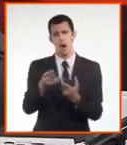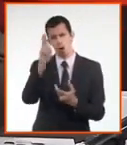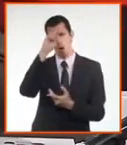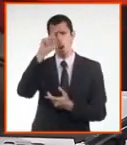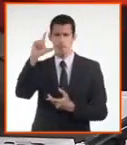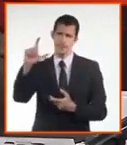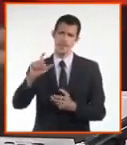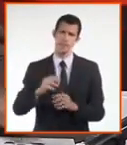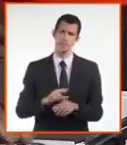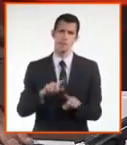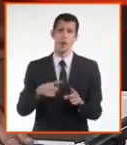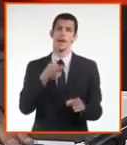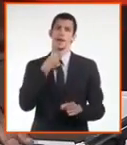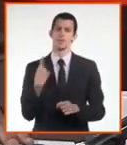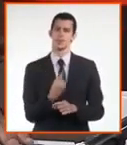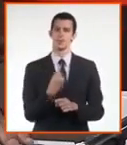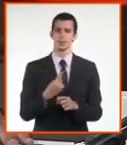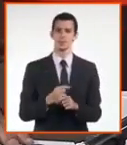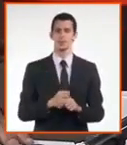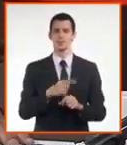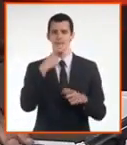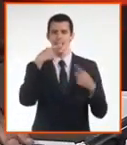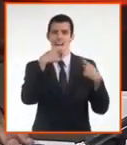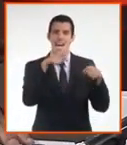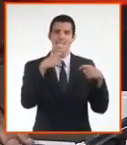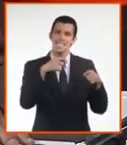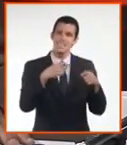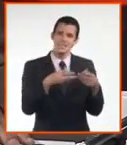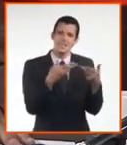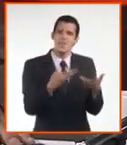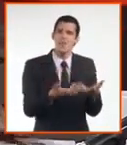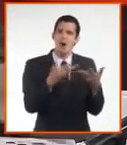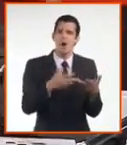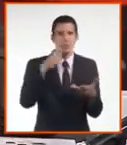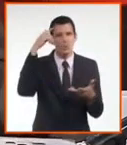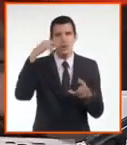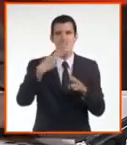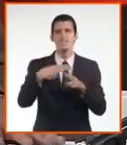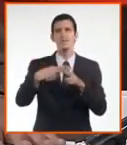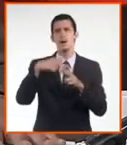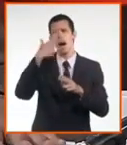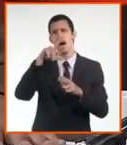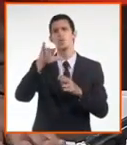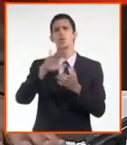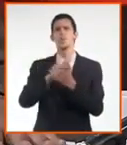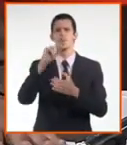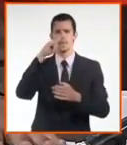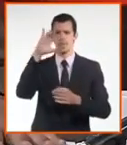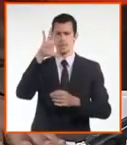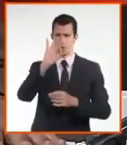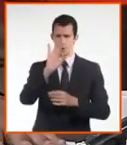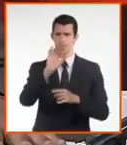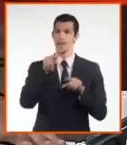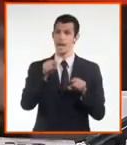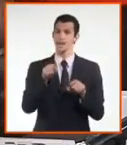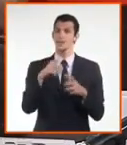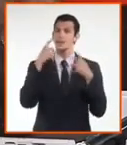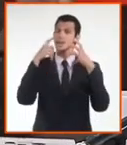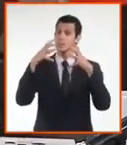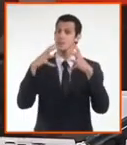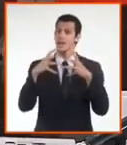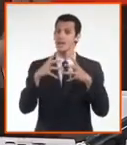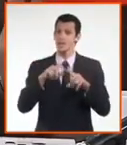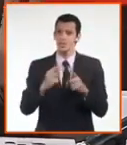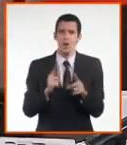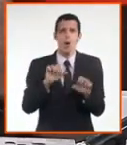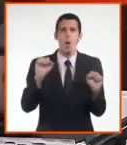no podríamos pero es que además hoy el consumo de cuba de despidos son 600 millones del consumo de para 11